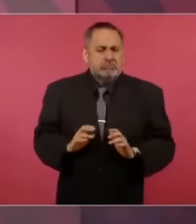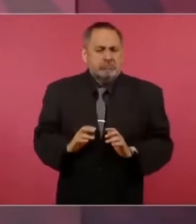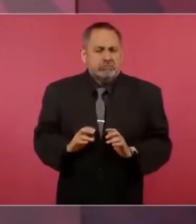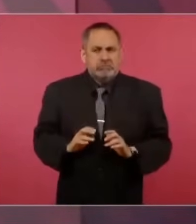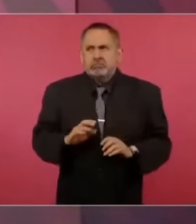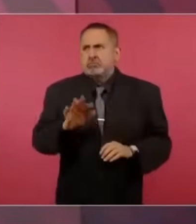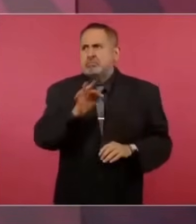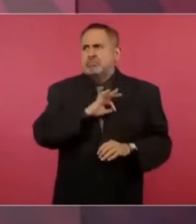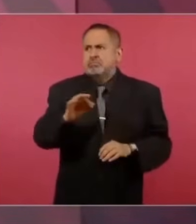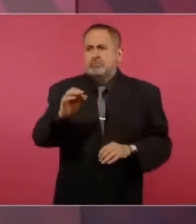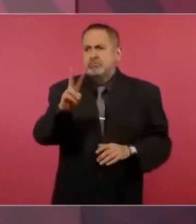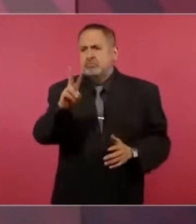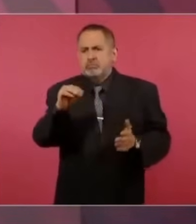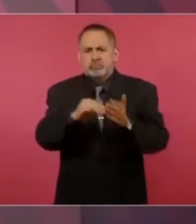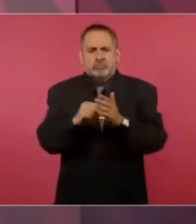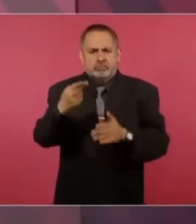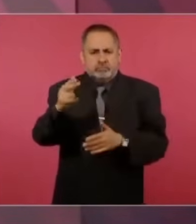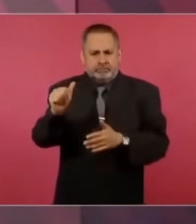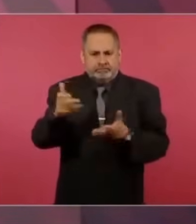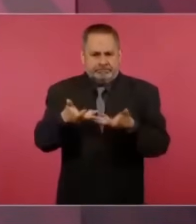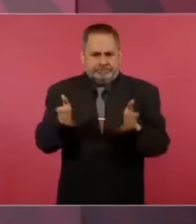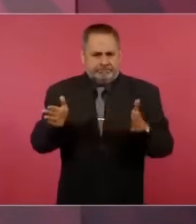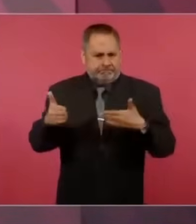casi 2.000 hectáreas,